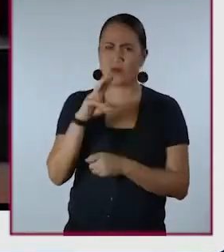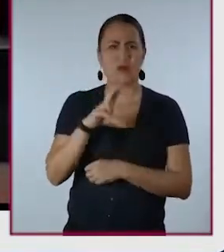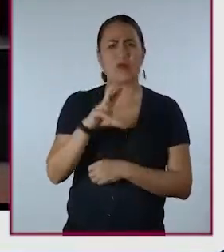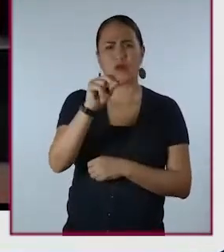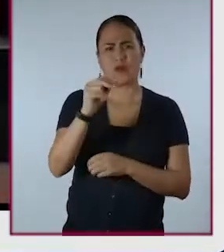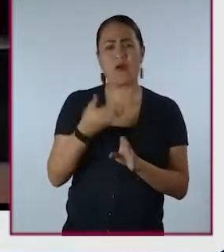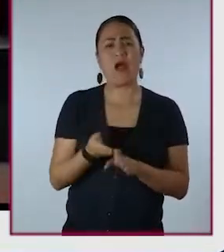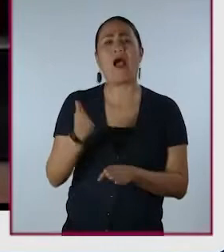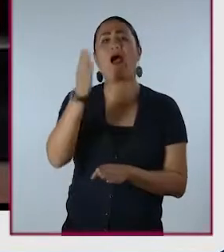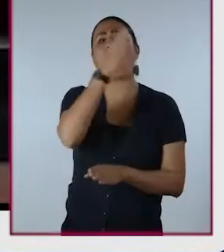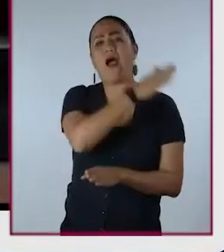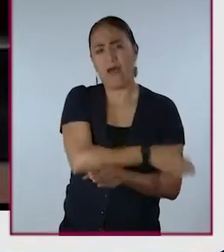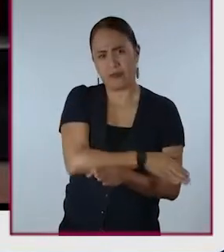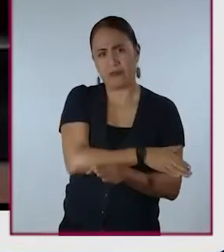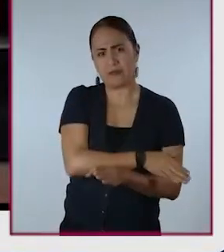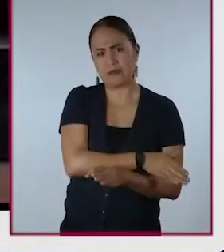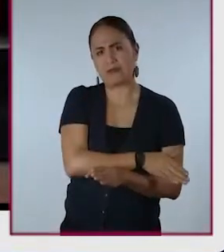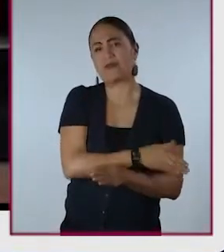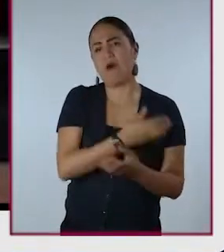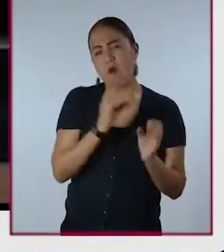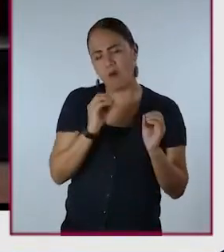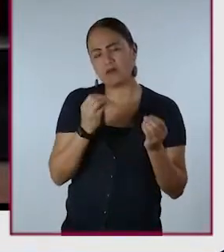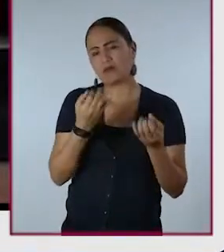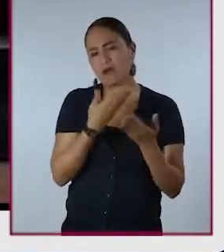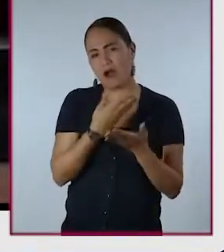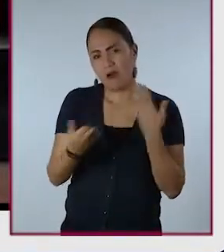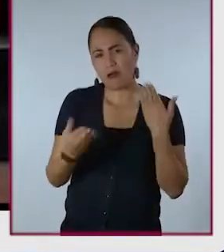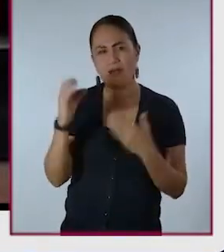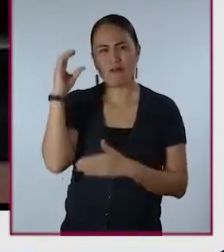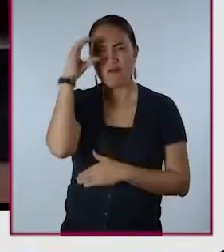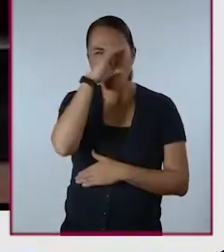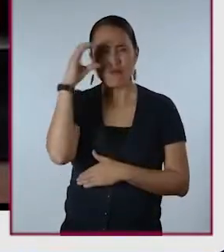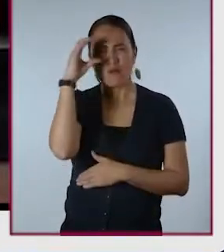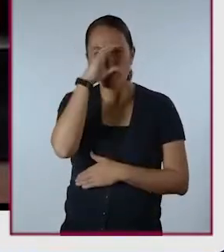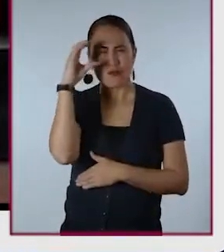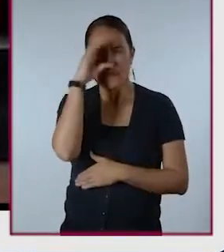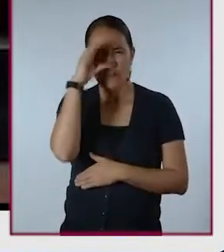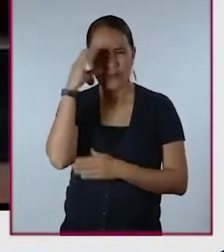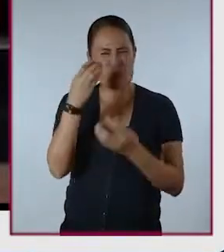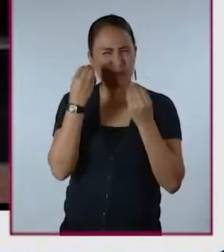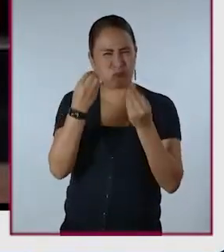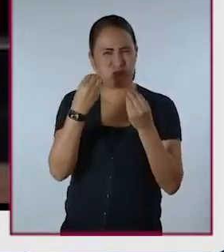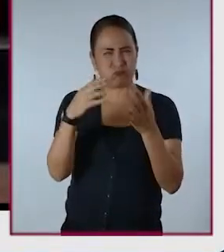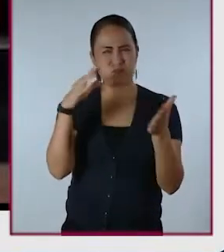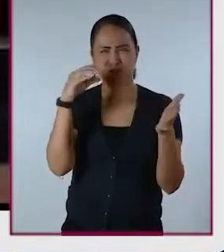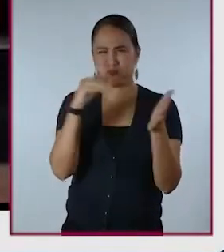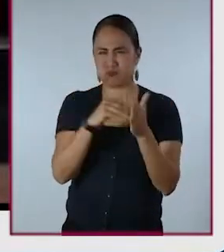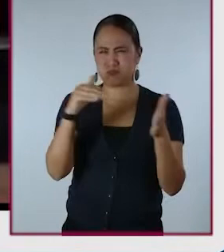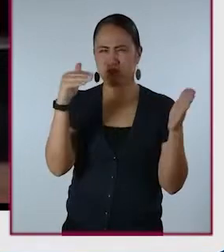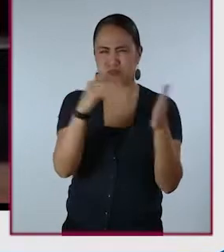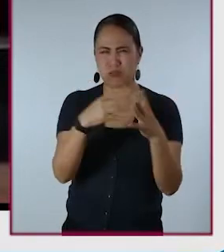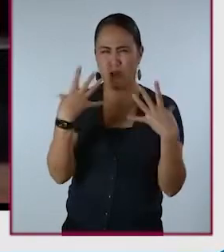estábamos inundados y seguimos inundados de fotografías, millones de fotografías de bebés.